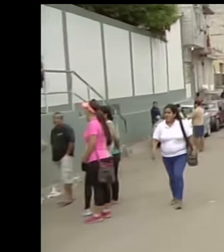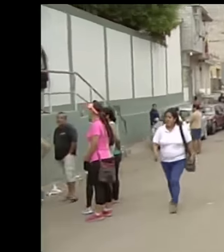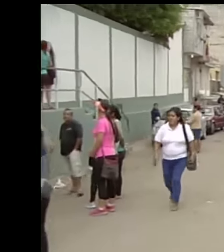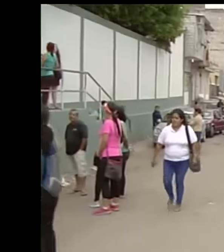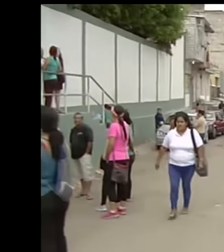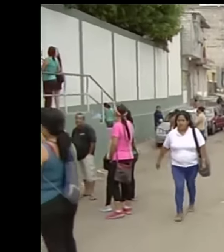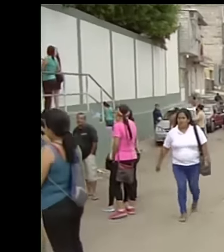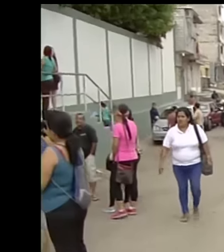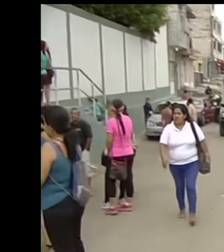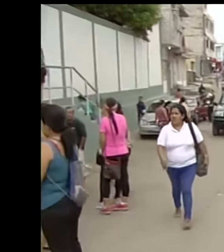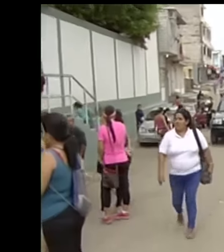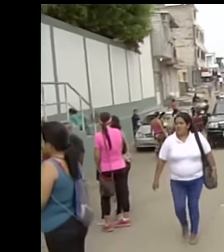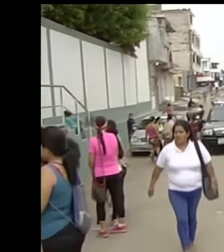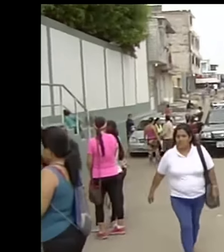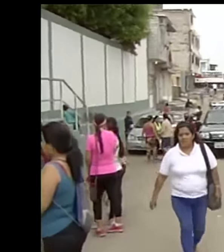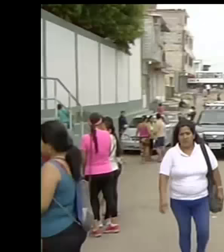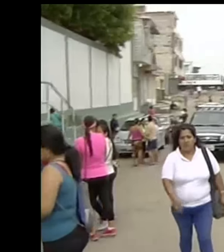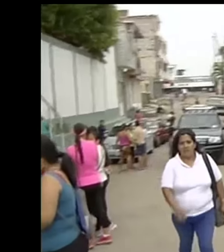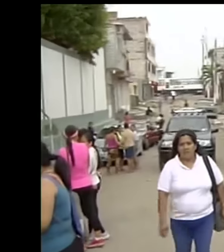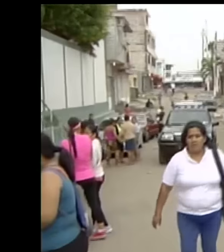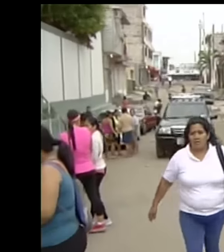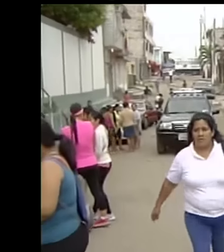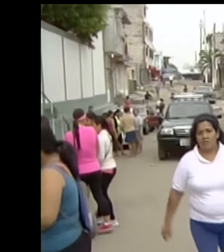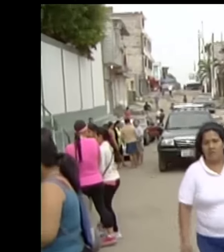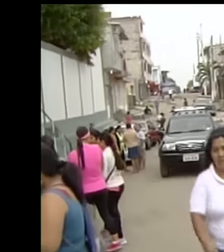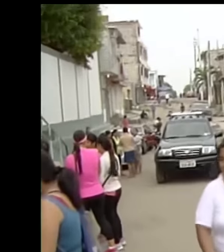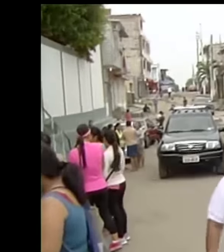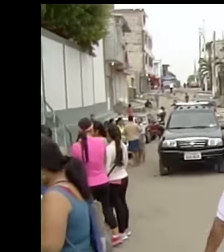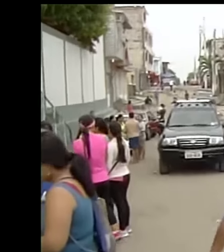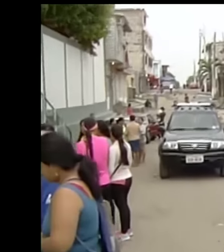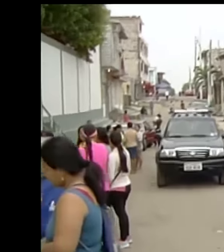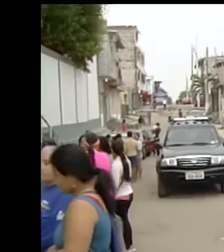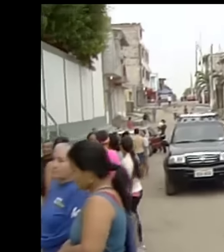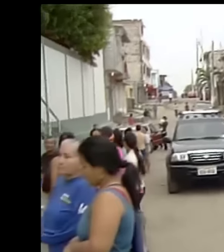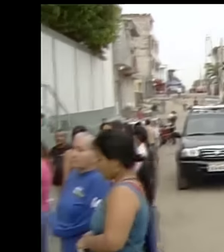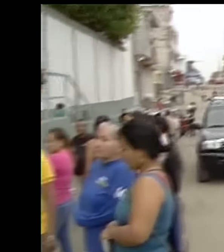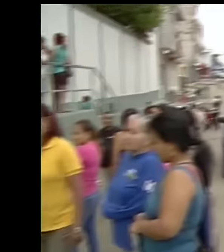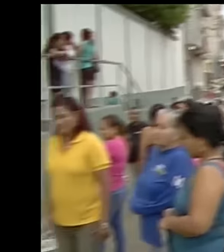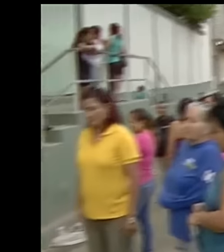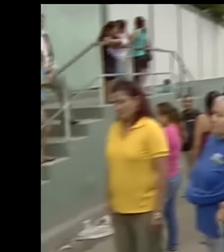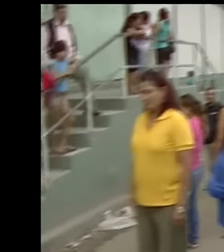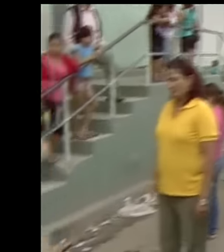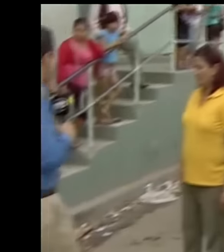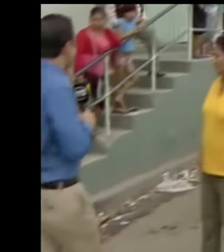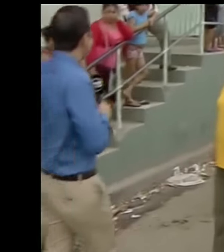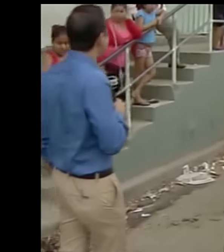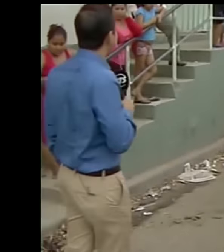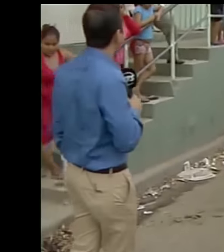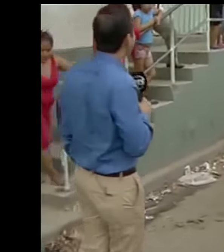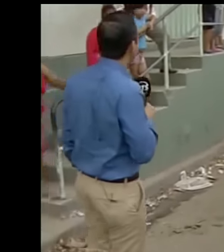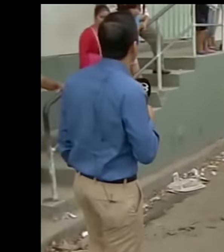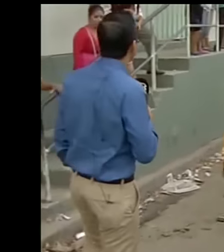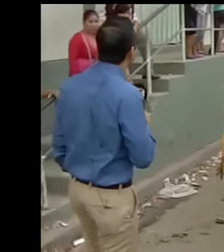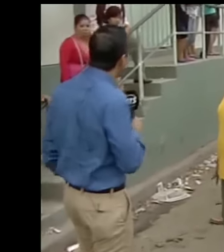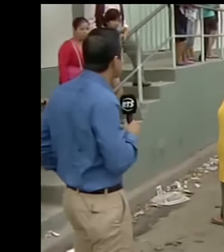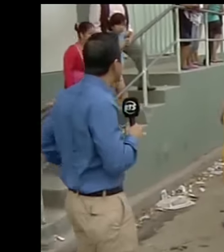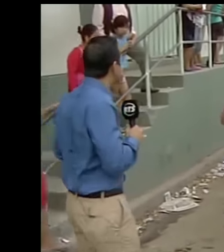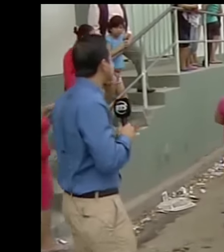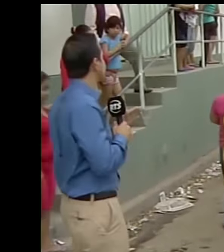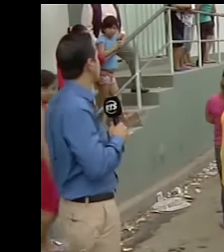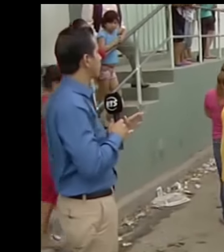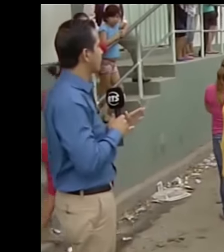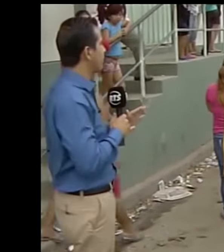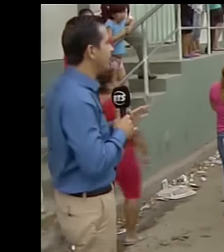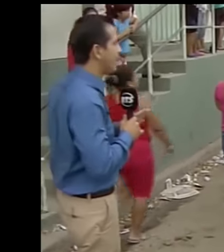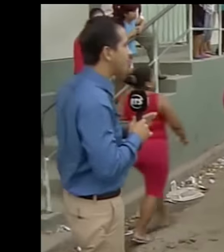propósito, ubicada en el bloque 3 de Bastión Popular, junto al Centro de Salud Maternal Infantil en